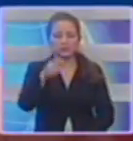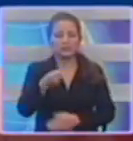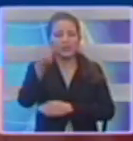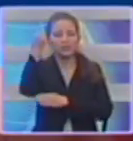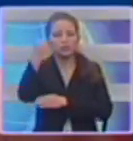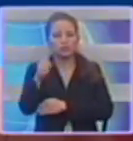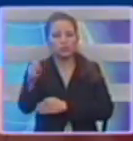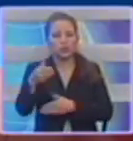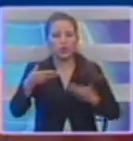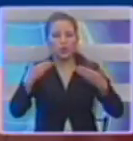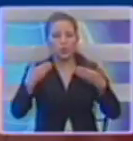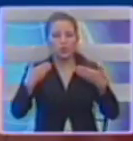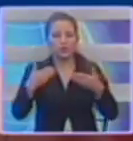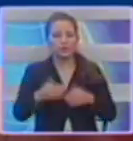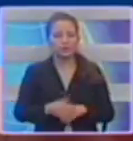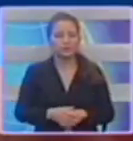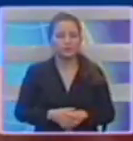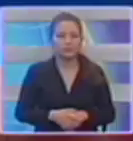de Guayaquil.